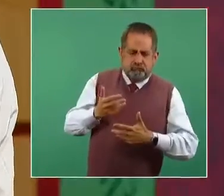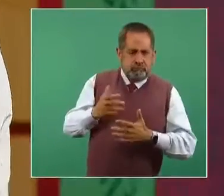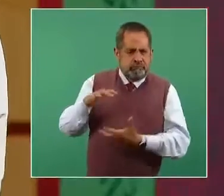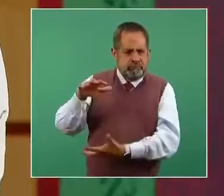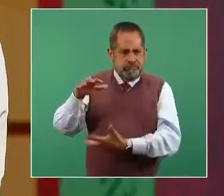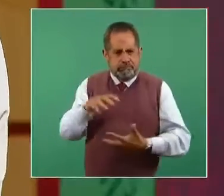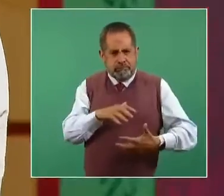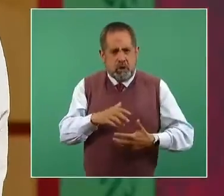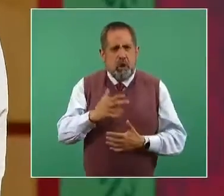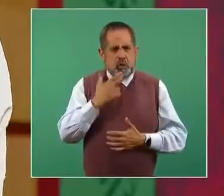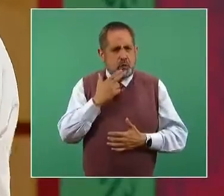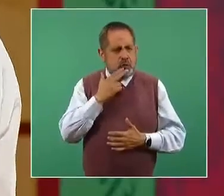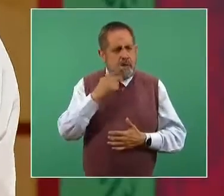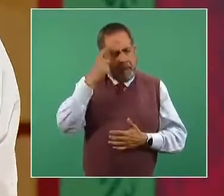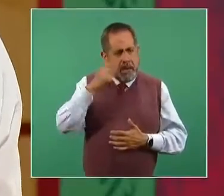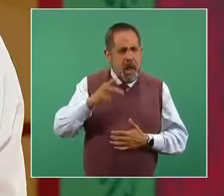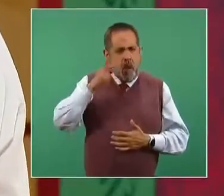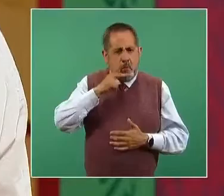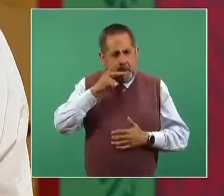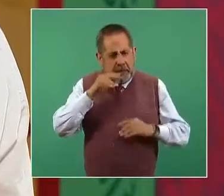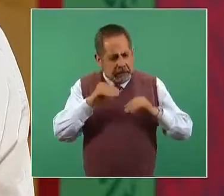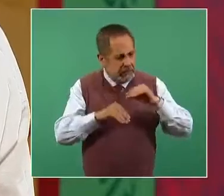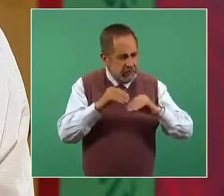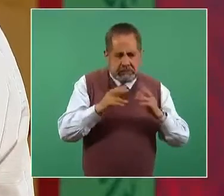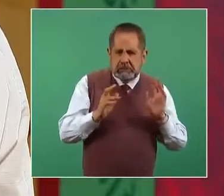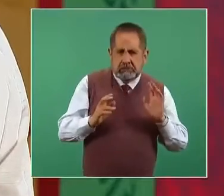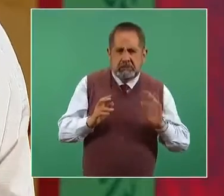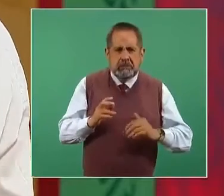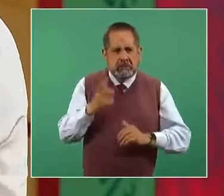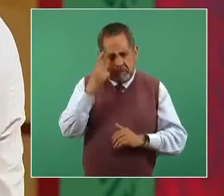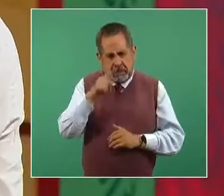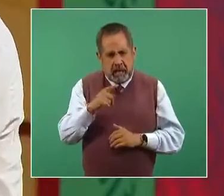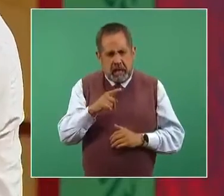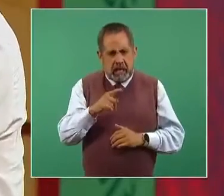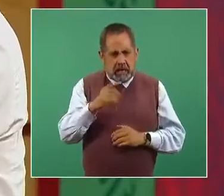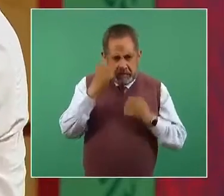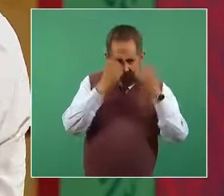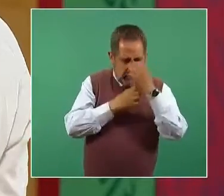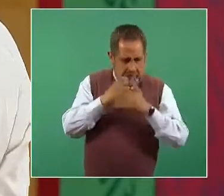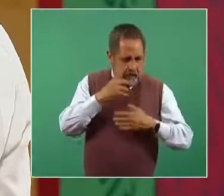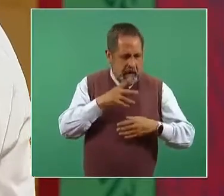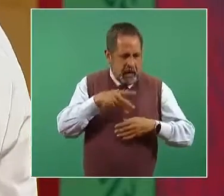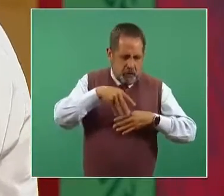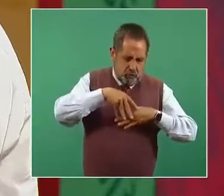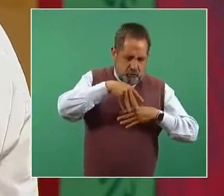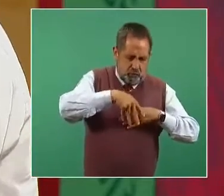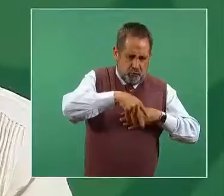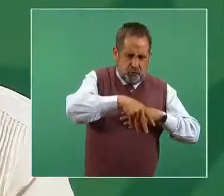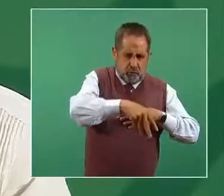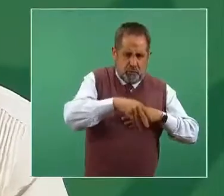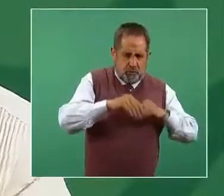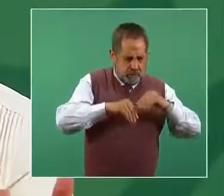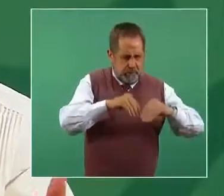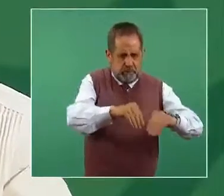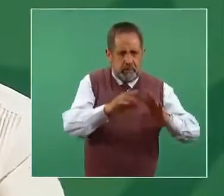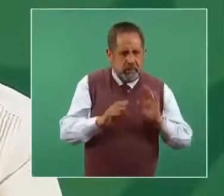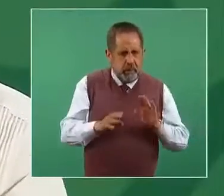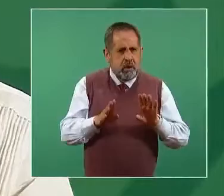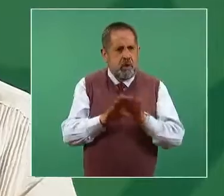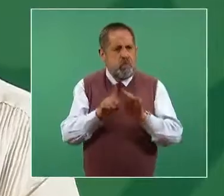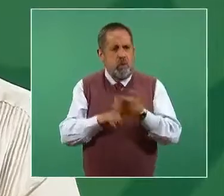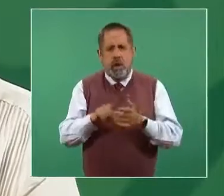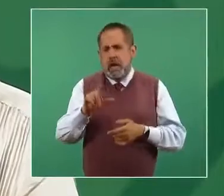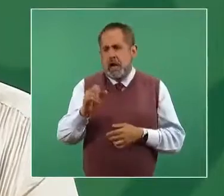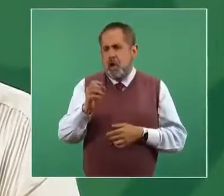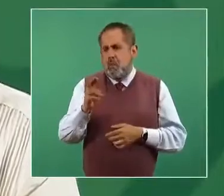granel se usa en las pruebas precisamente en los ensayos de llenado, tanto en el caso de Leomont